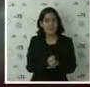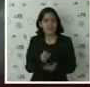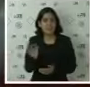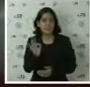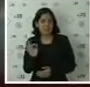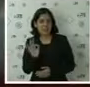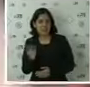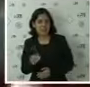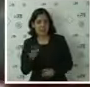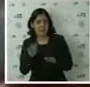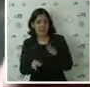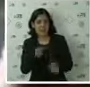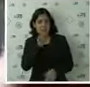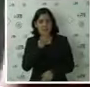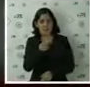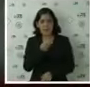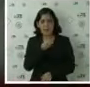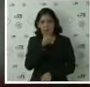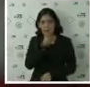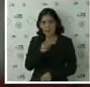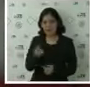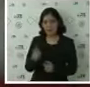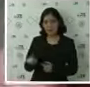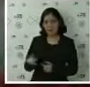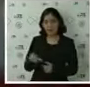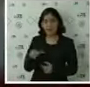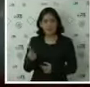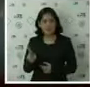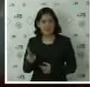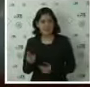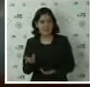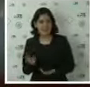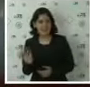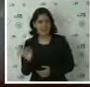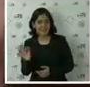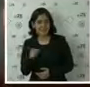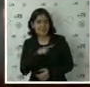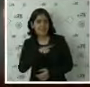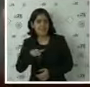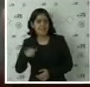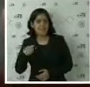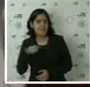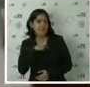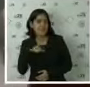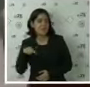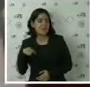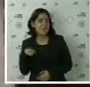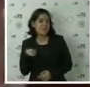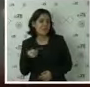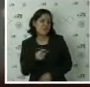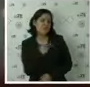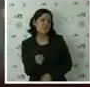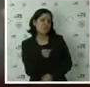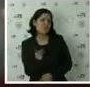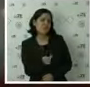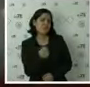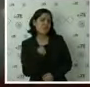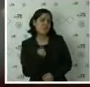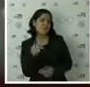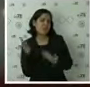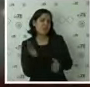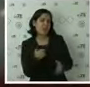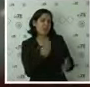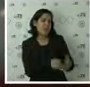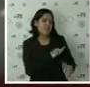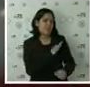pero a veces sí podíamos discutir, y por ejemplo, cuando decíamos, oye, ¿a qué hora puedo salir? ¿A qué hora puedo llegar? Eso es un entorno en el que